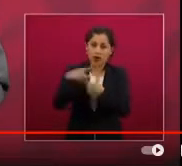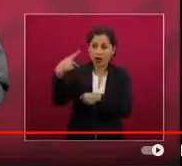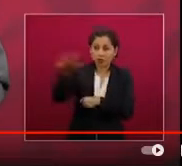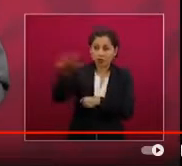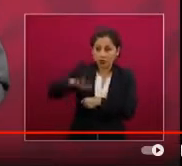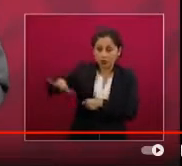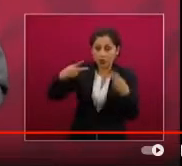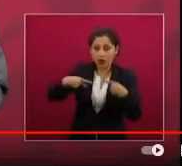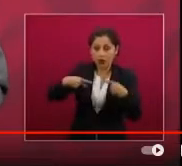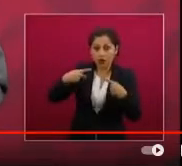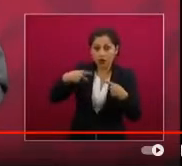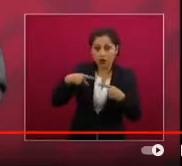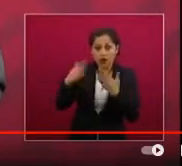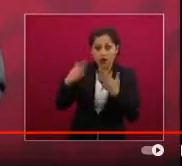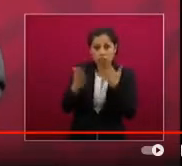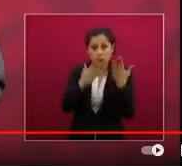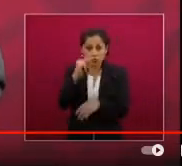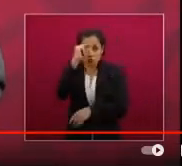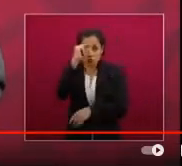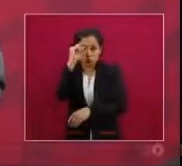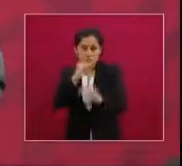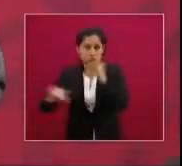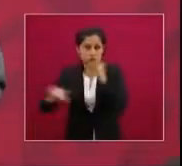Y es algo parecido a lo que nosotros